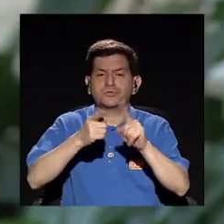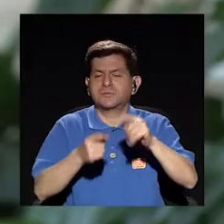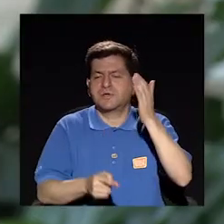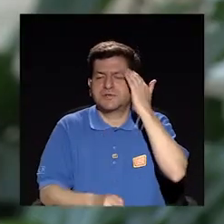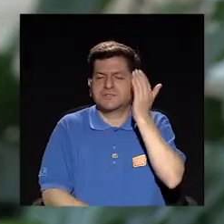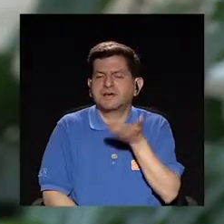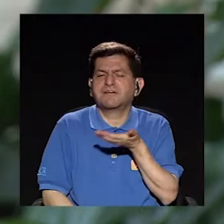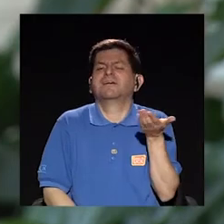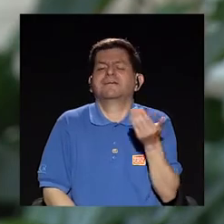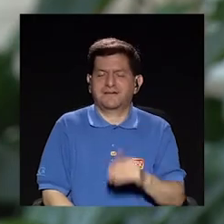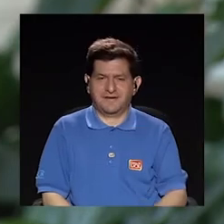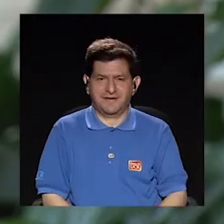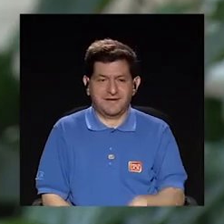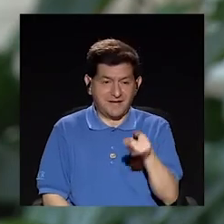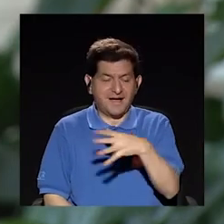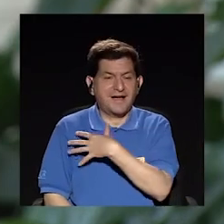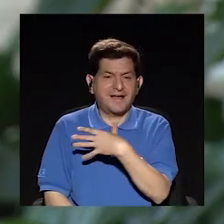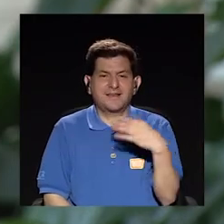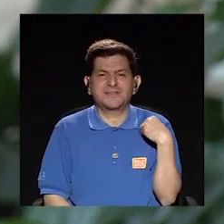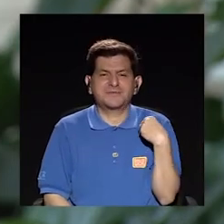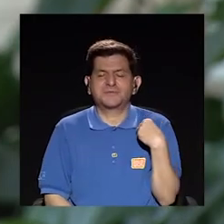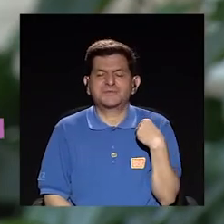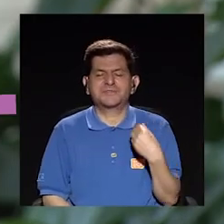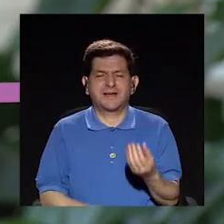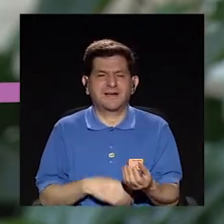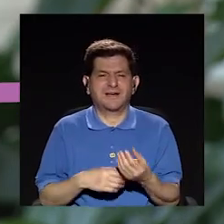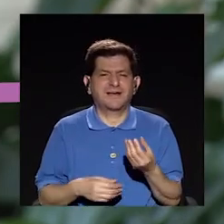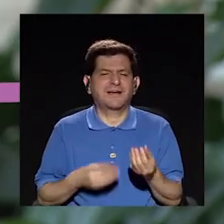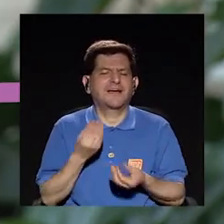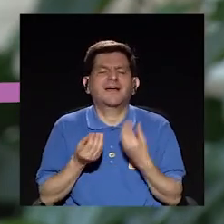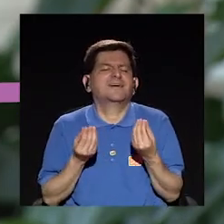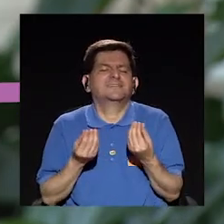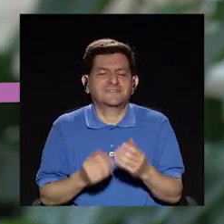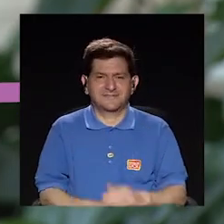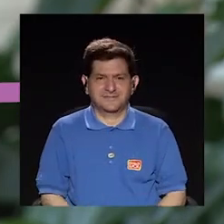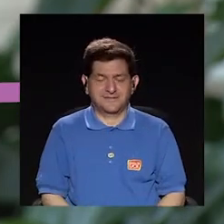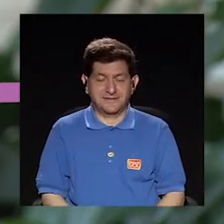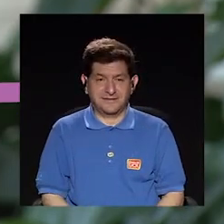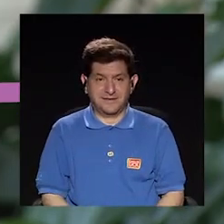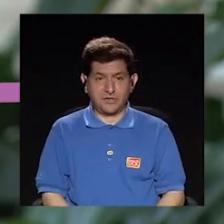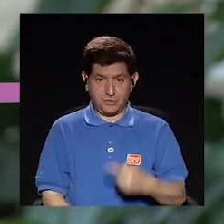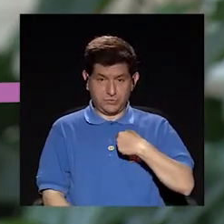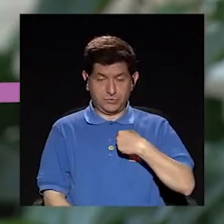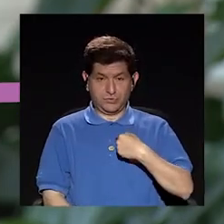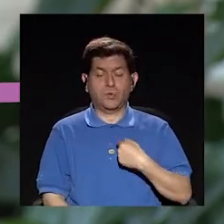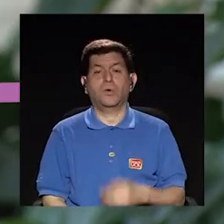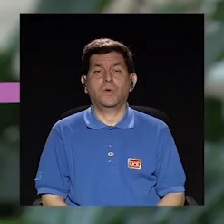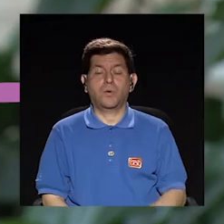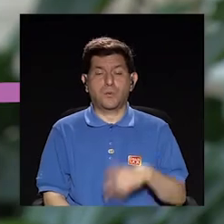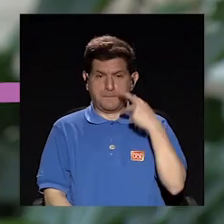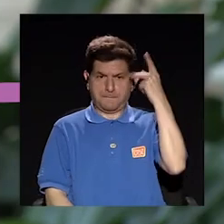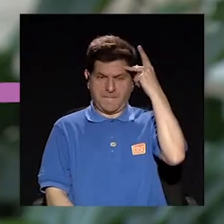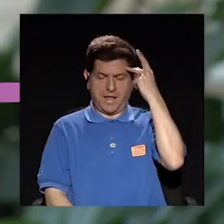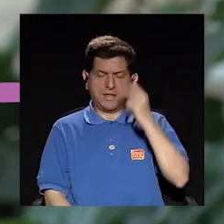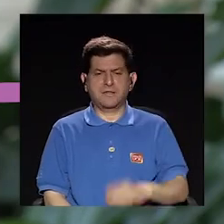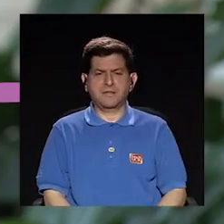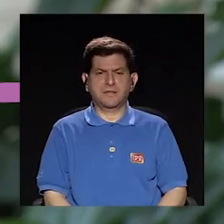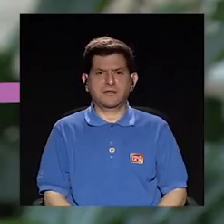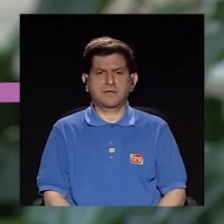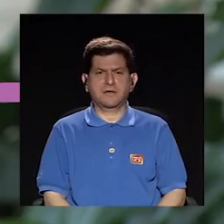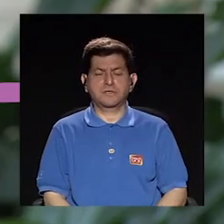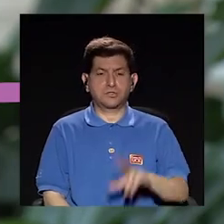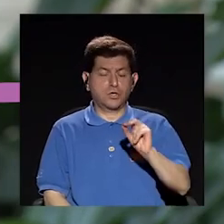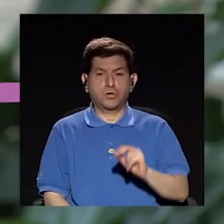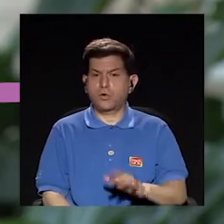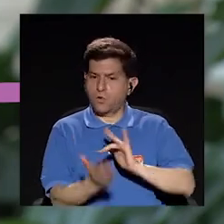amigos? ¿Qué es lo que les gusta hacer? ¿Verdad? Entonces, exploramos. Yo como padre me siento con tiempo, no